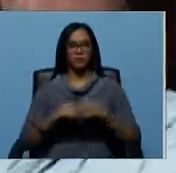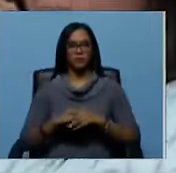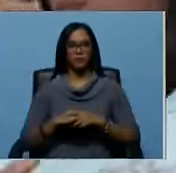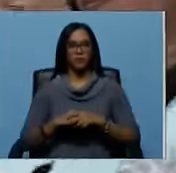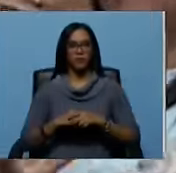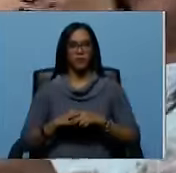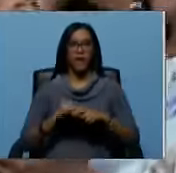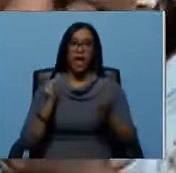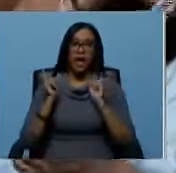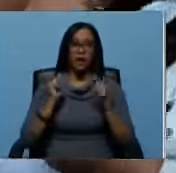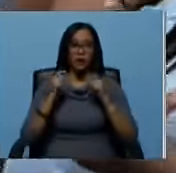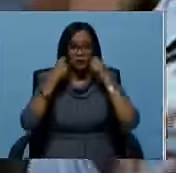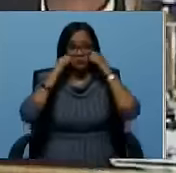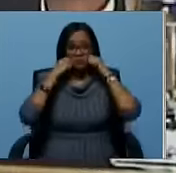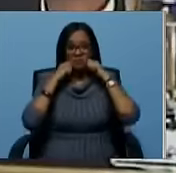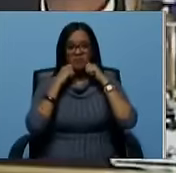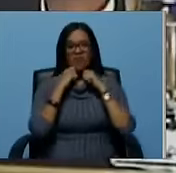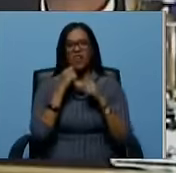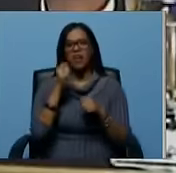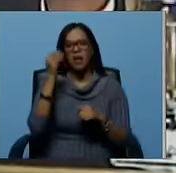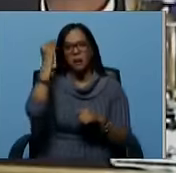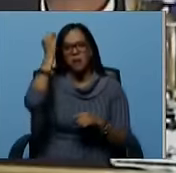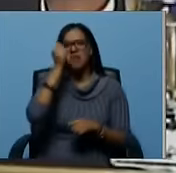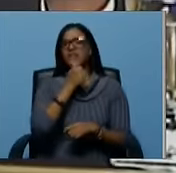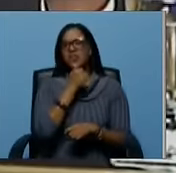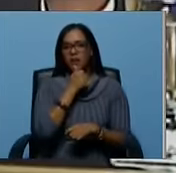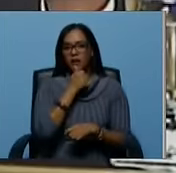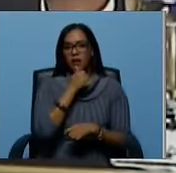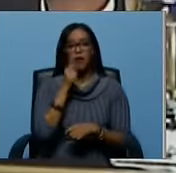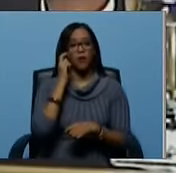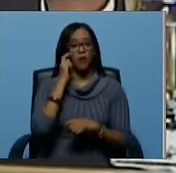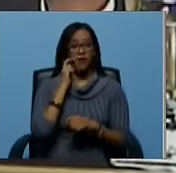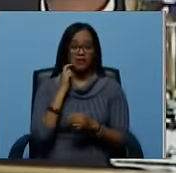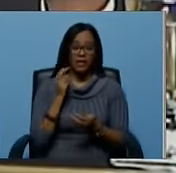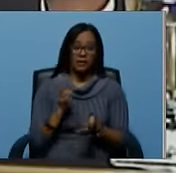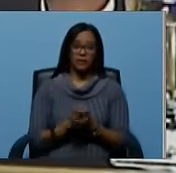Algunos estaban chillando, ¿adivinen quién? Los fascistas.